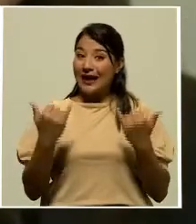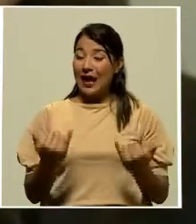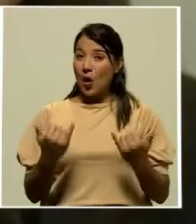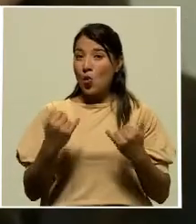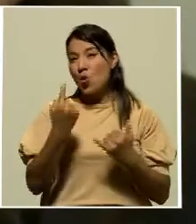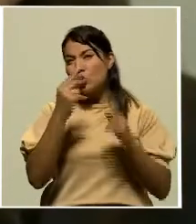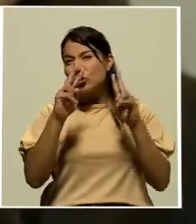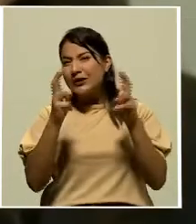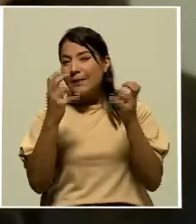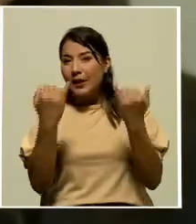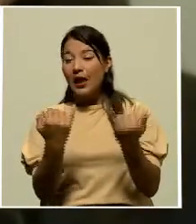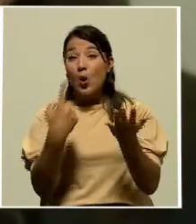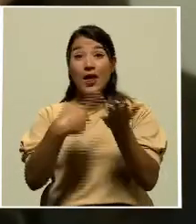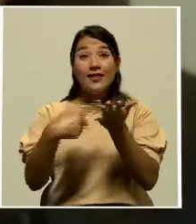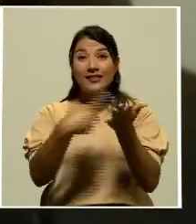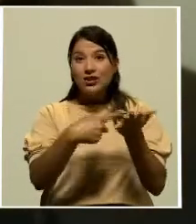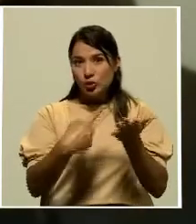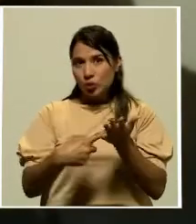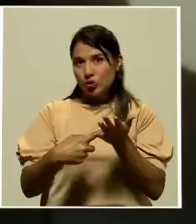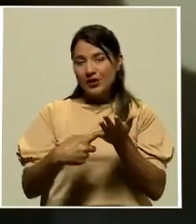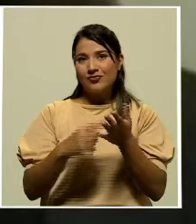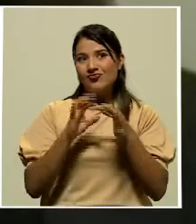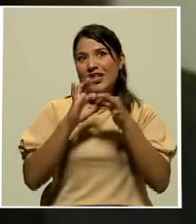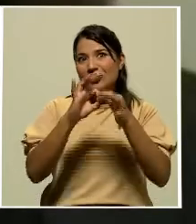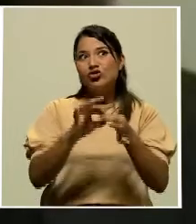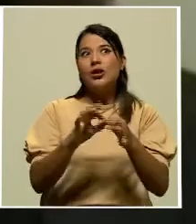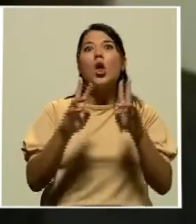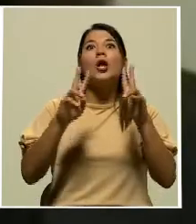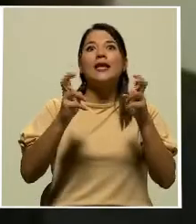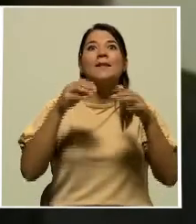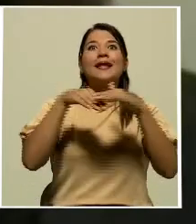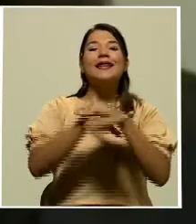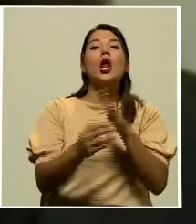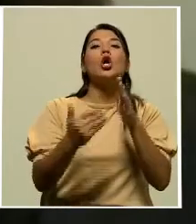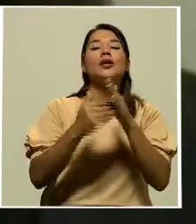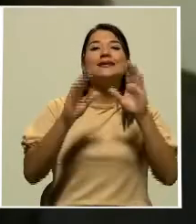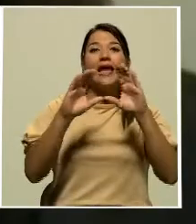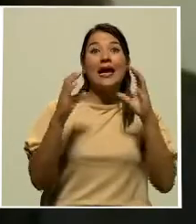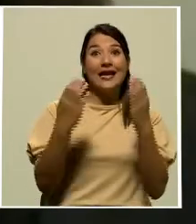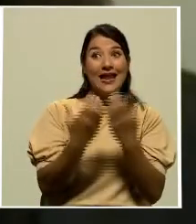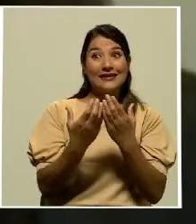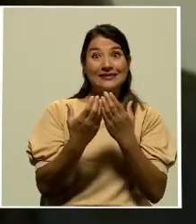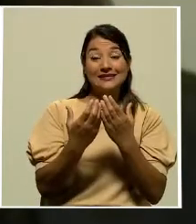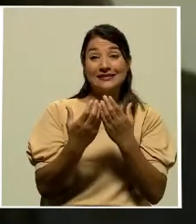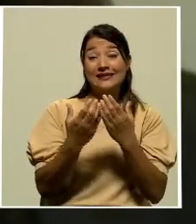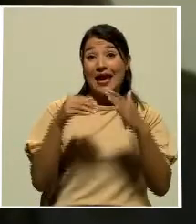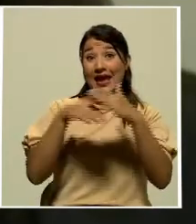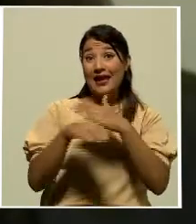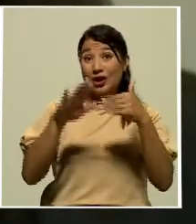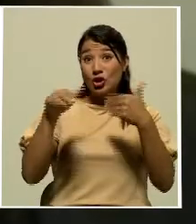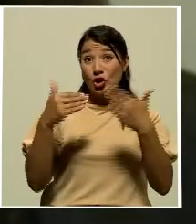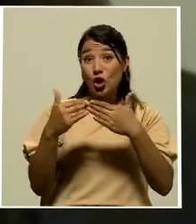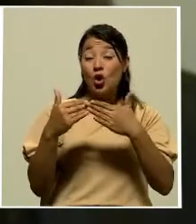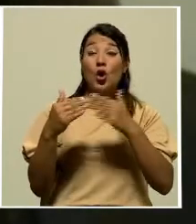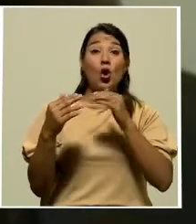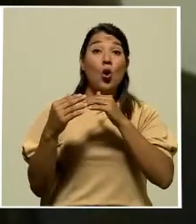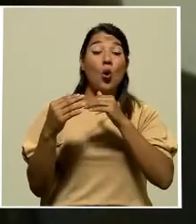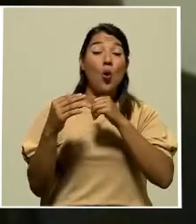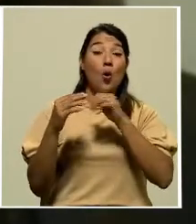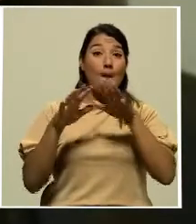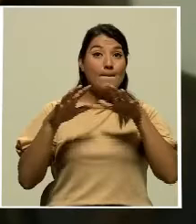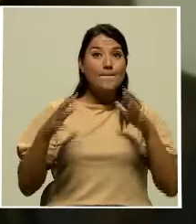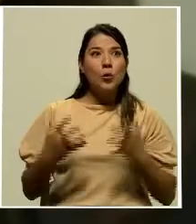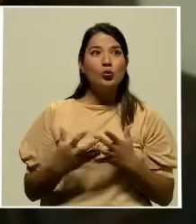en el regreso a presencialidad en los distintos países del mundo es la seguridad de los docentes.